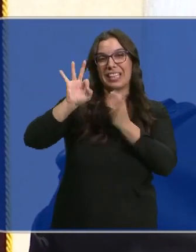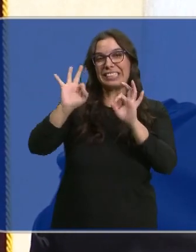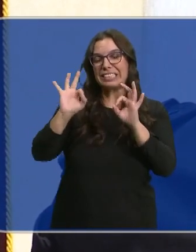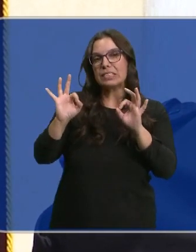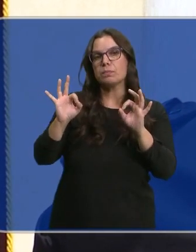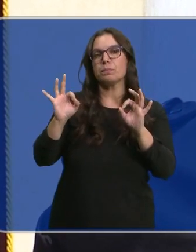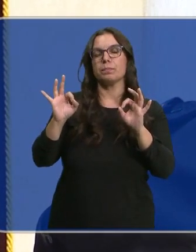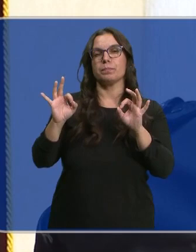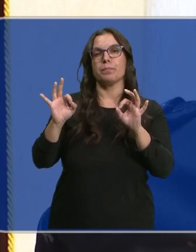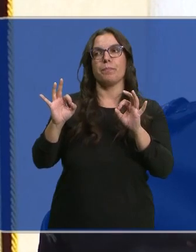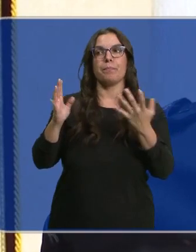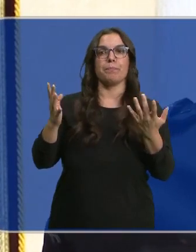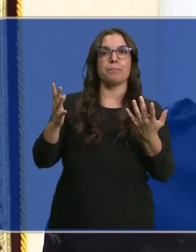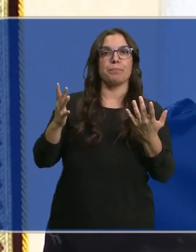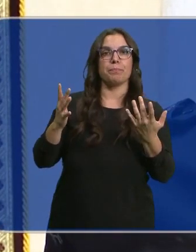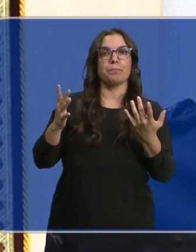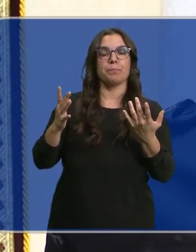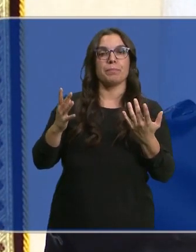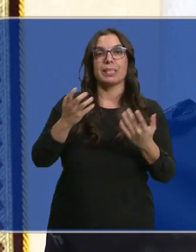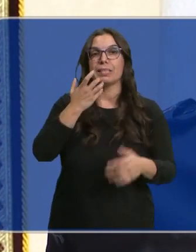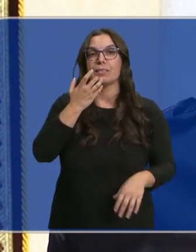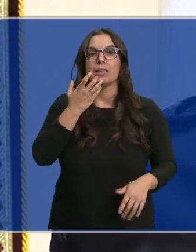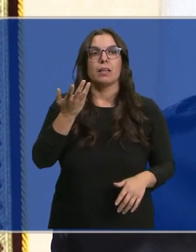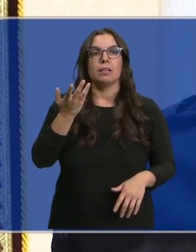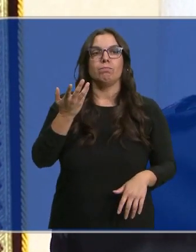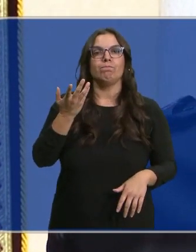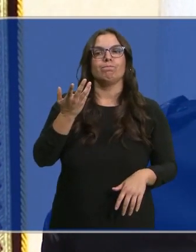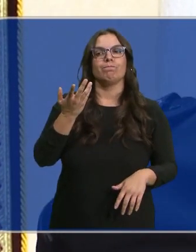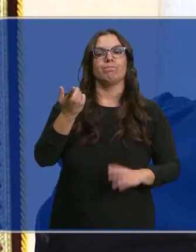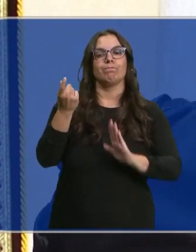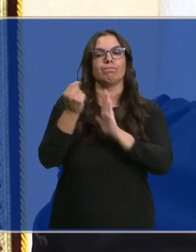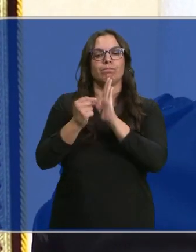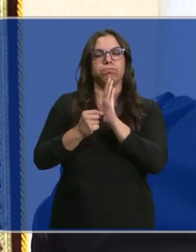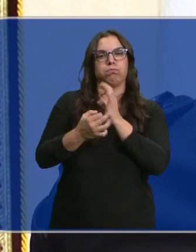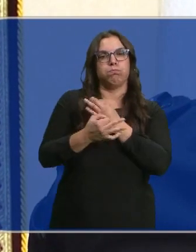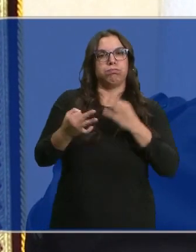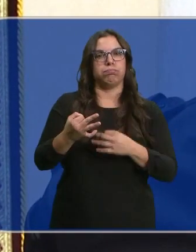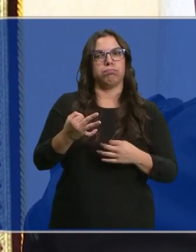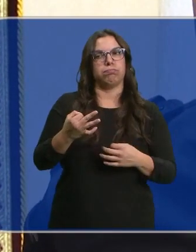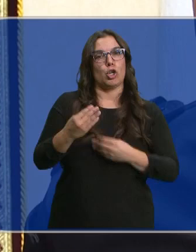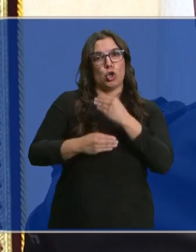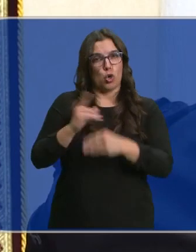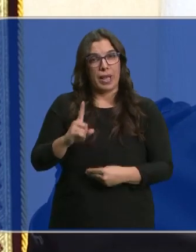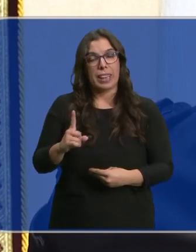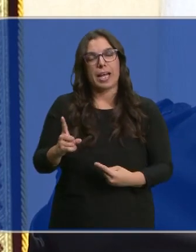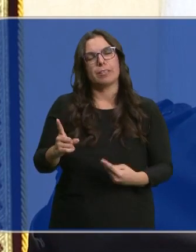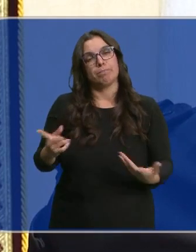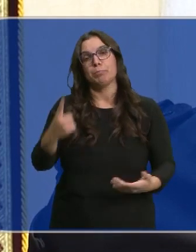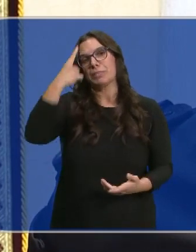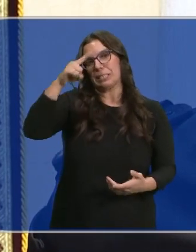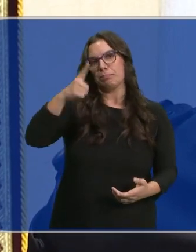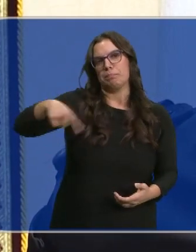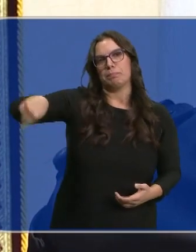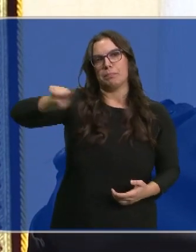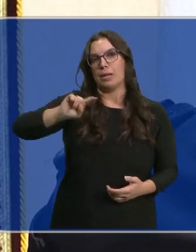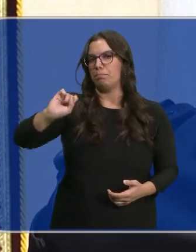servicios que no tienen perfectamente aquilatada su función y su trabajo, que sepan